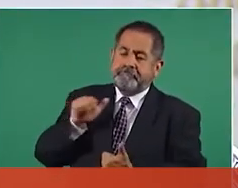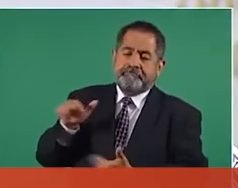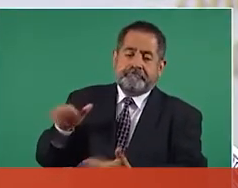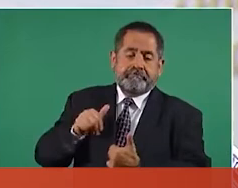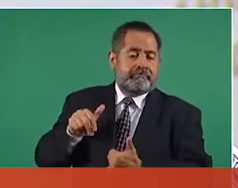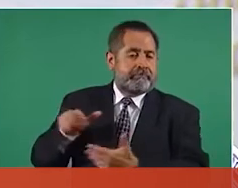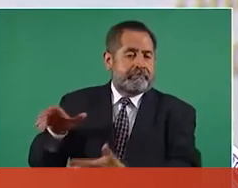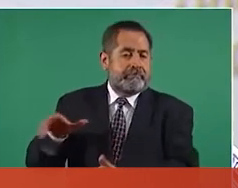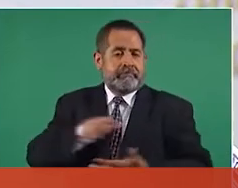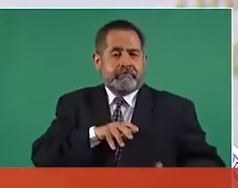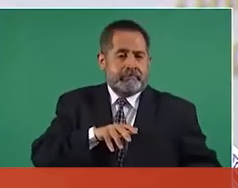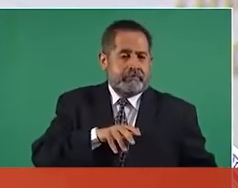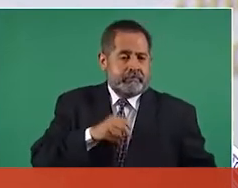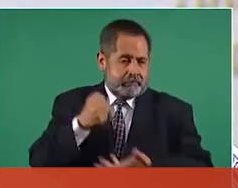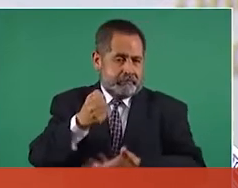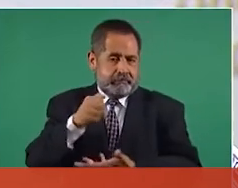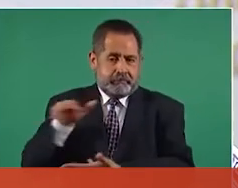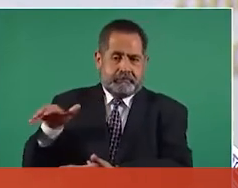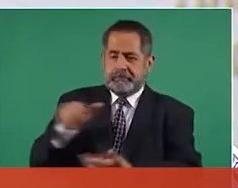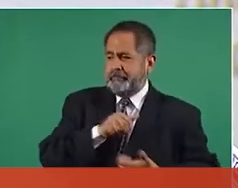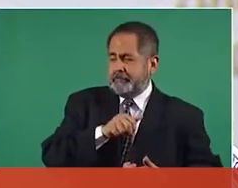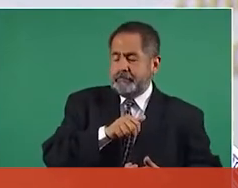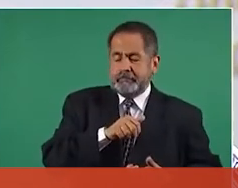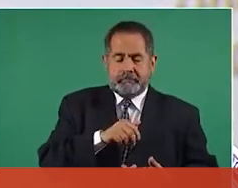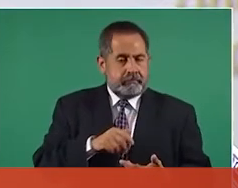con el presupuesto público.